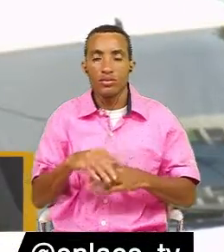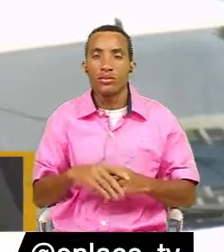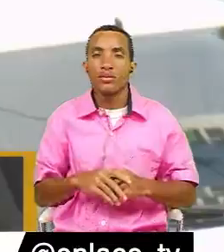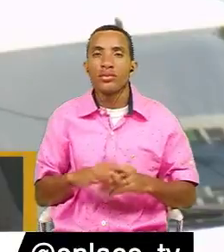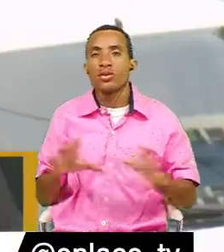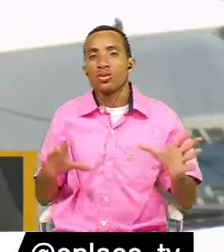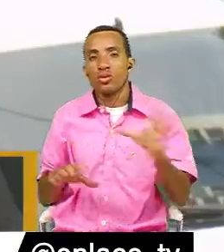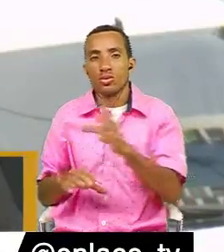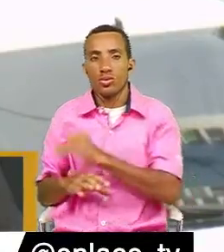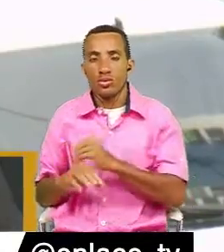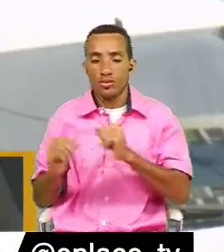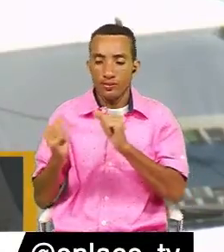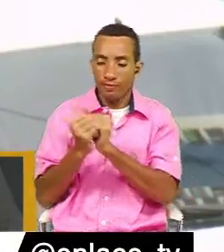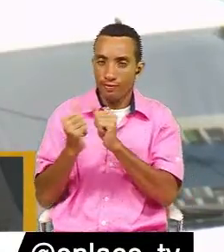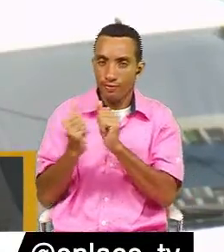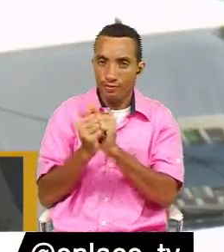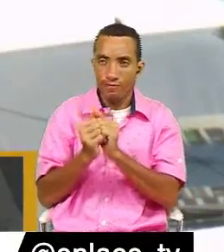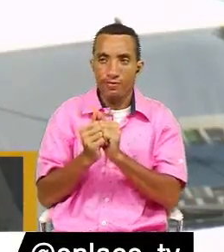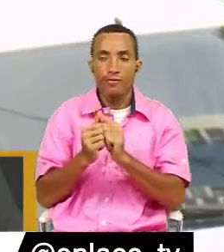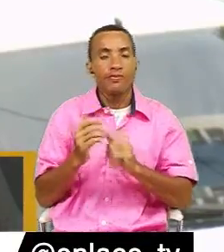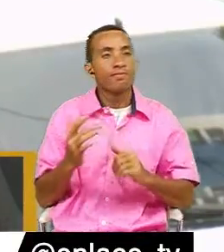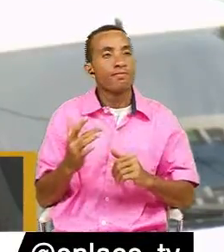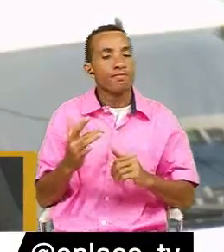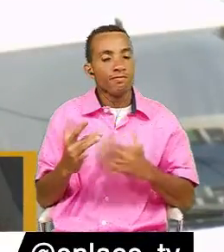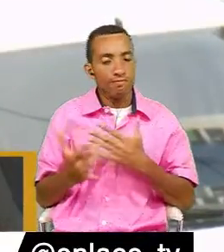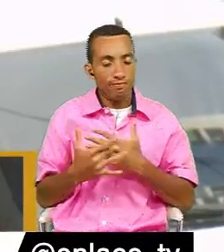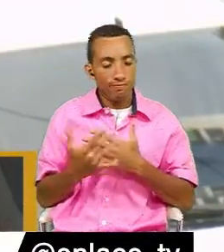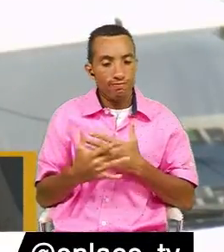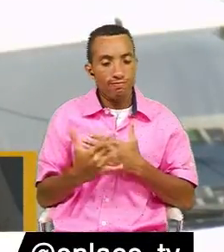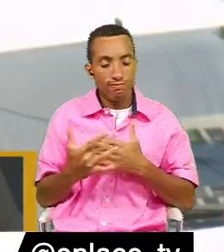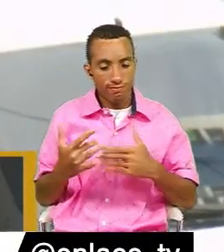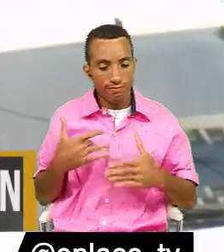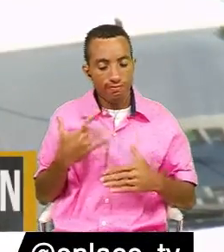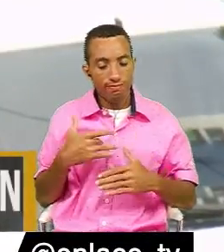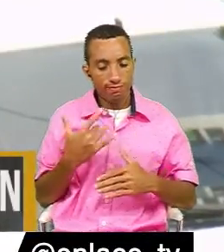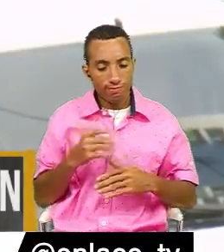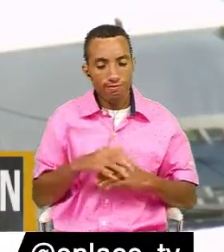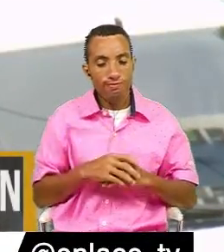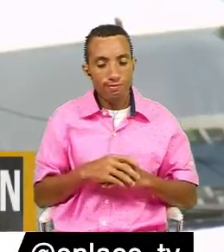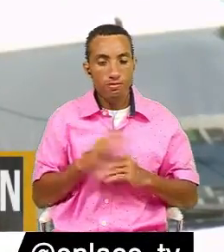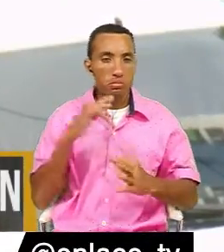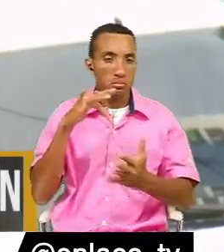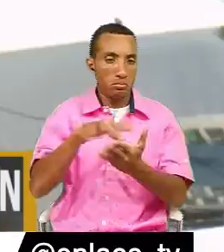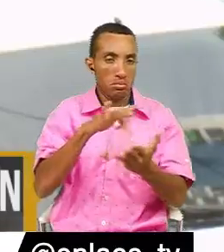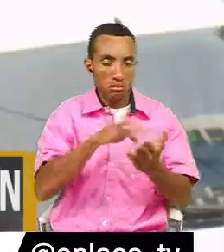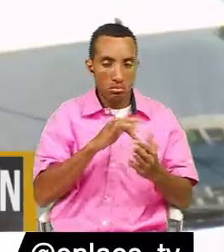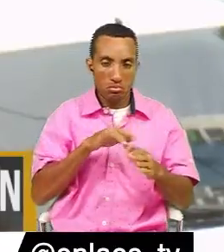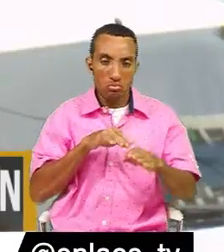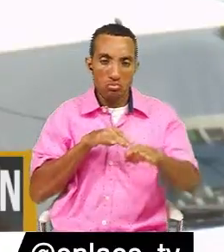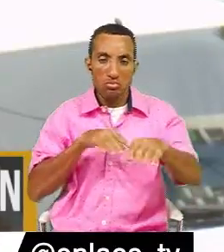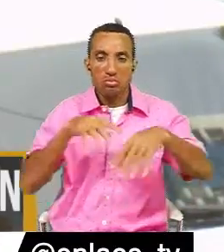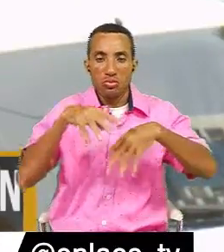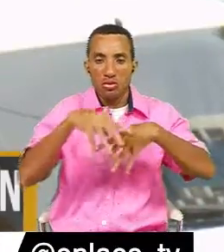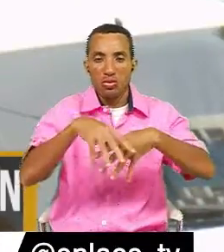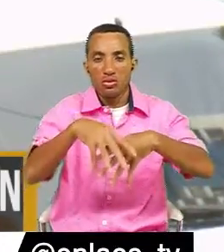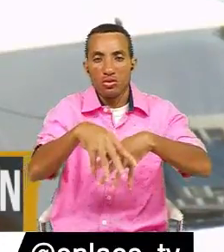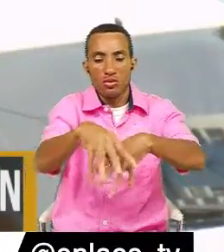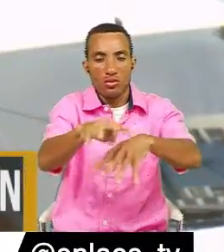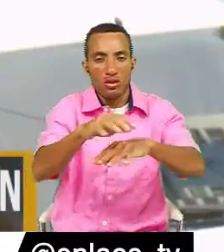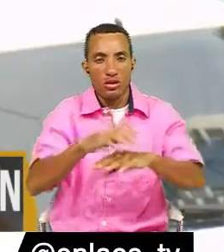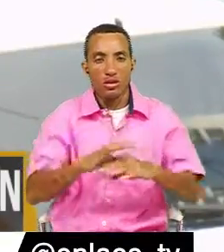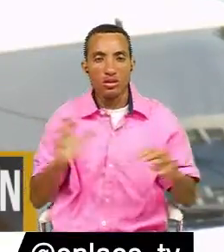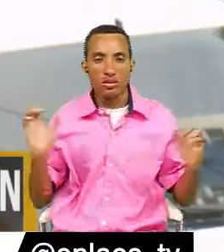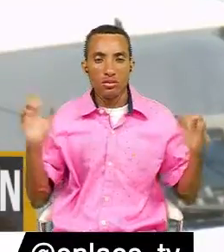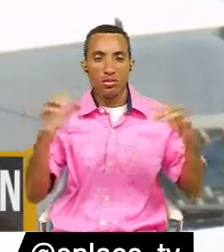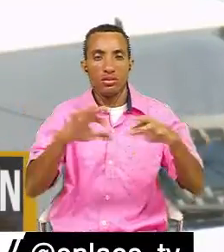pues sienten simpatía por esta actividad y un buen número va a participar en el desfile. Luego nos congregaremos ahí o